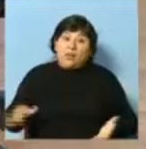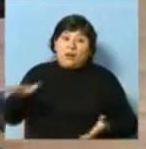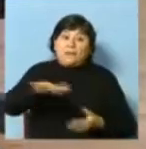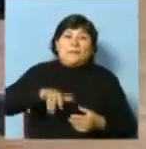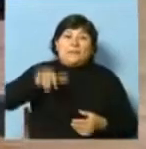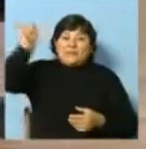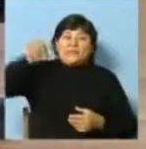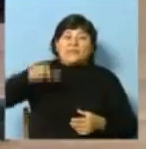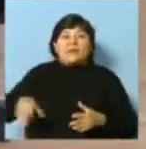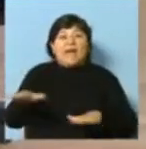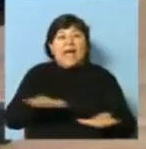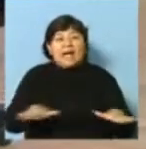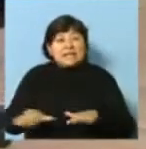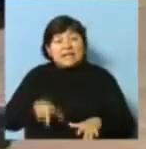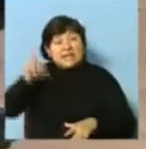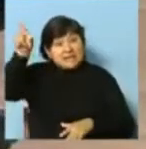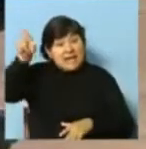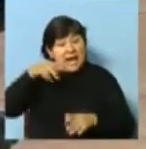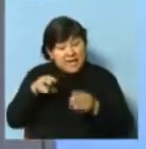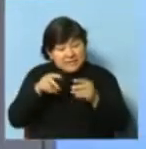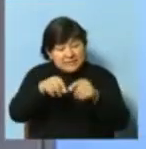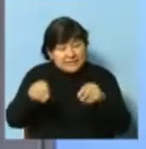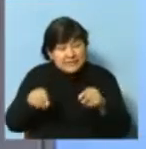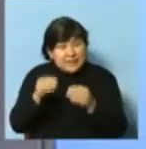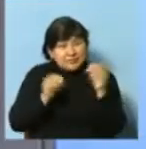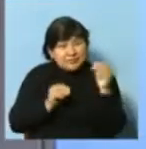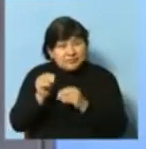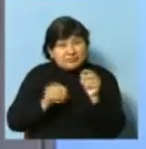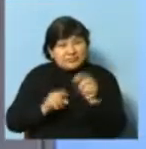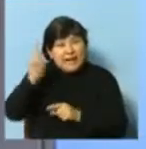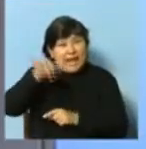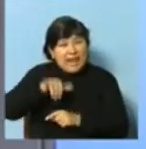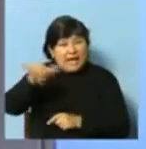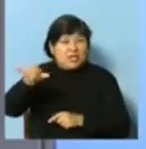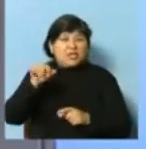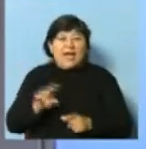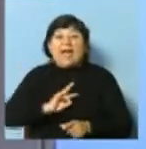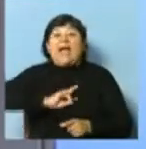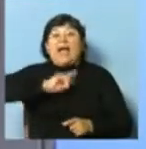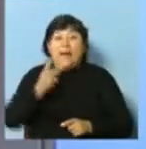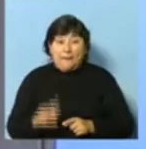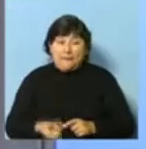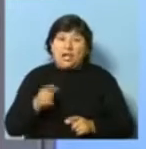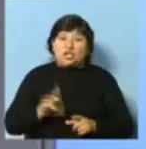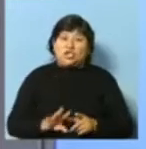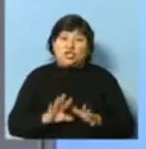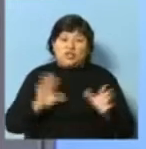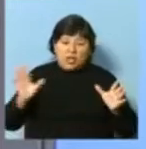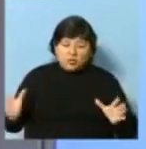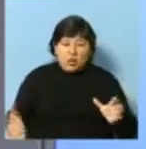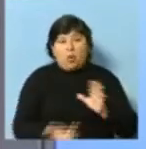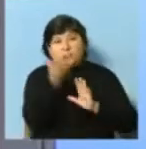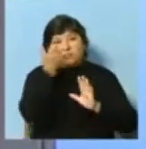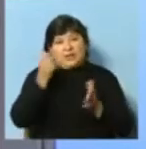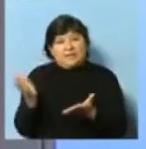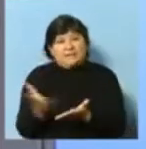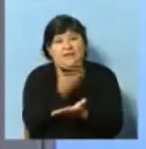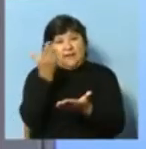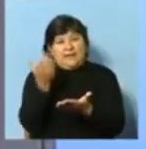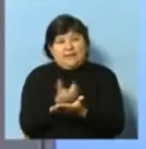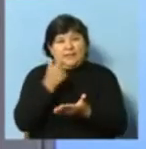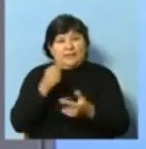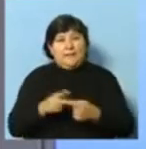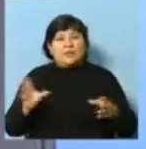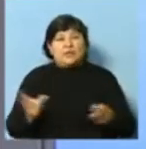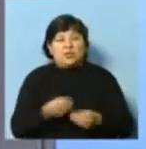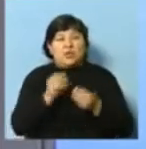arcillas que tienen esos esos suelos en la necesidad de cambiar casi un metro y medio a veces de lo que la base